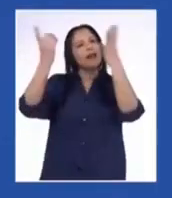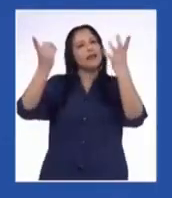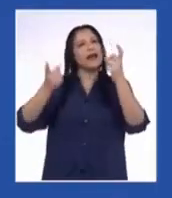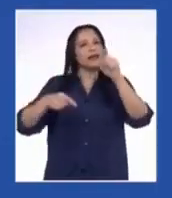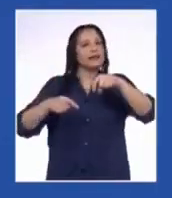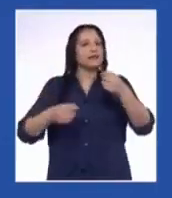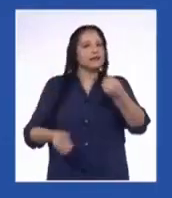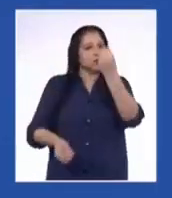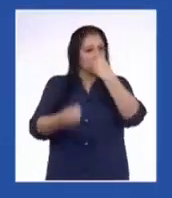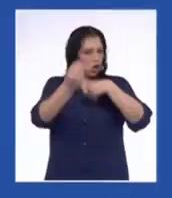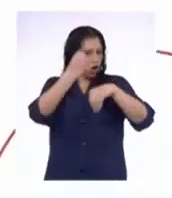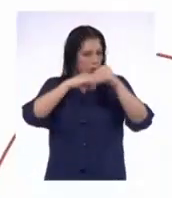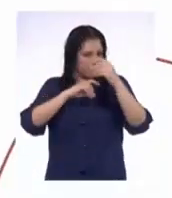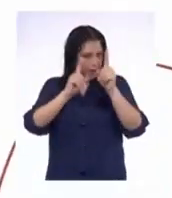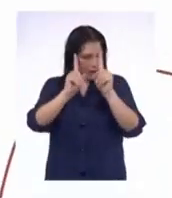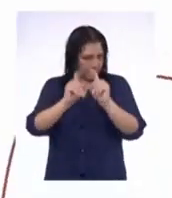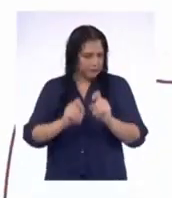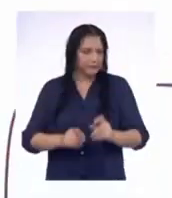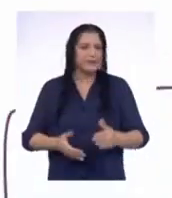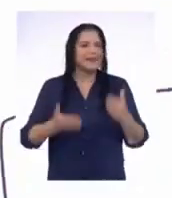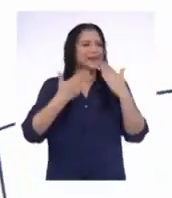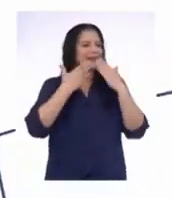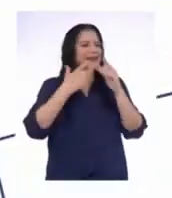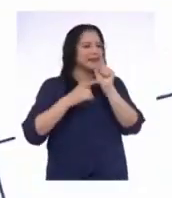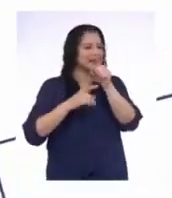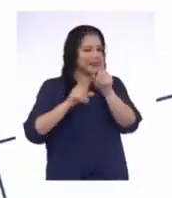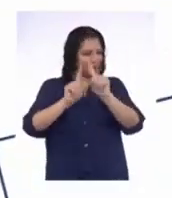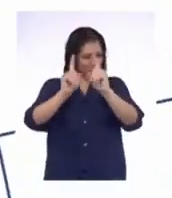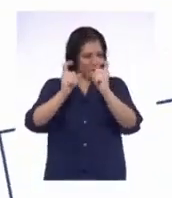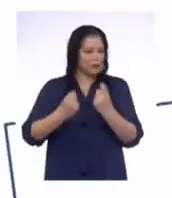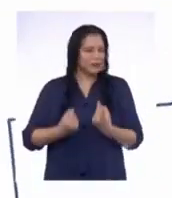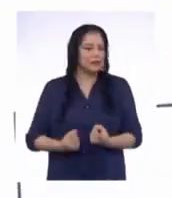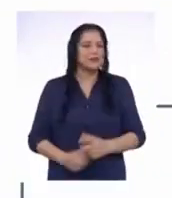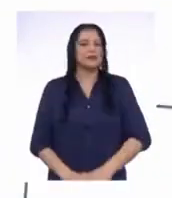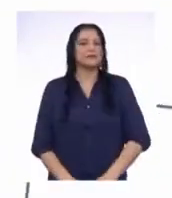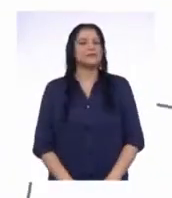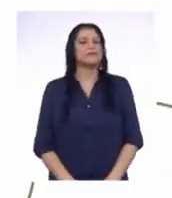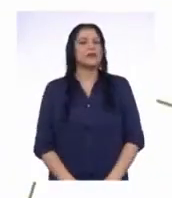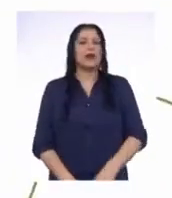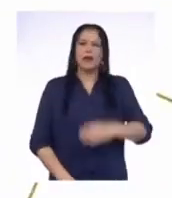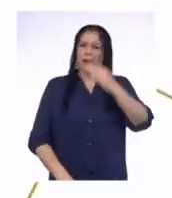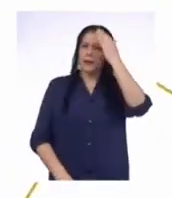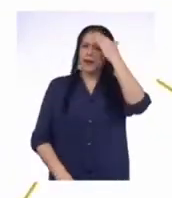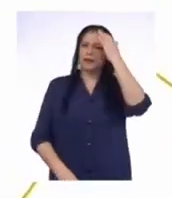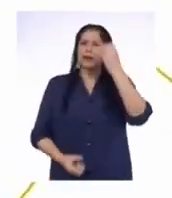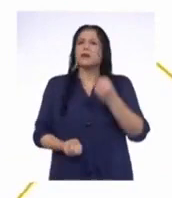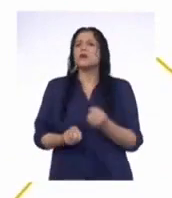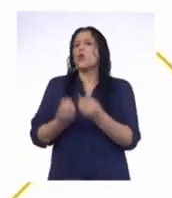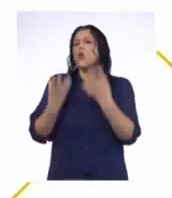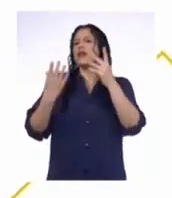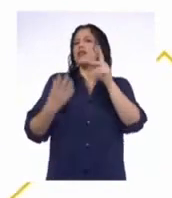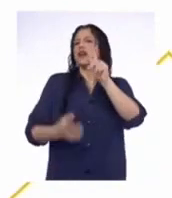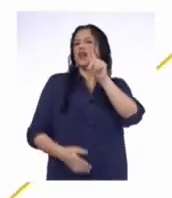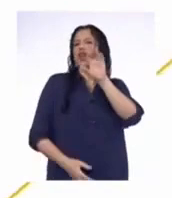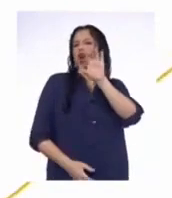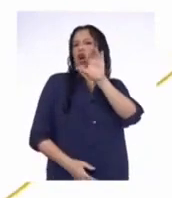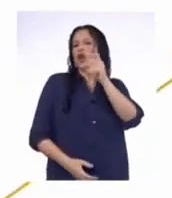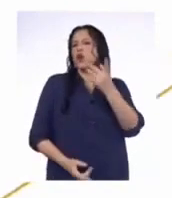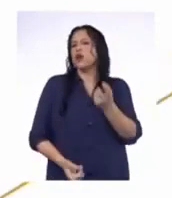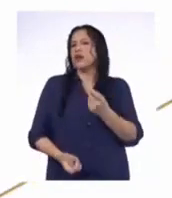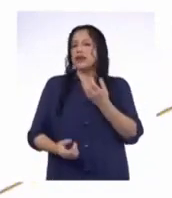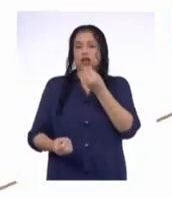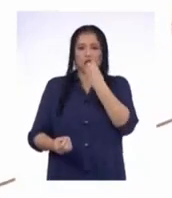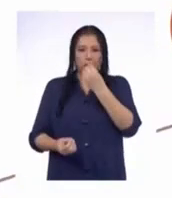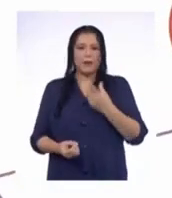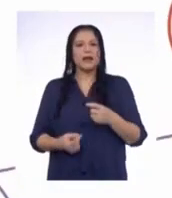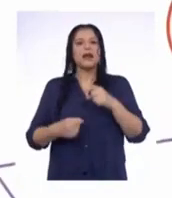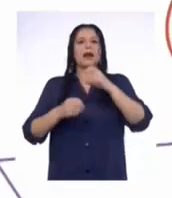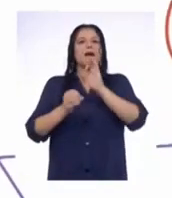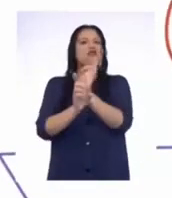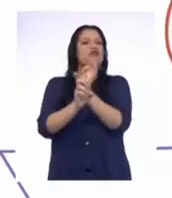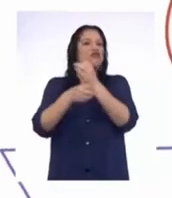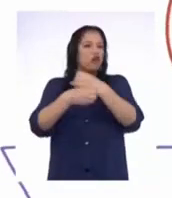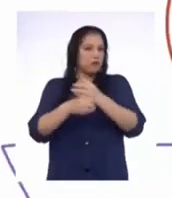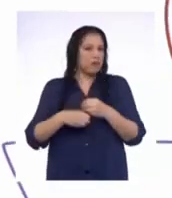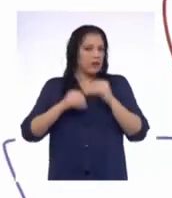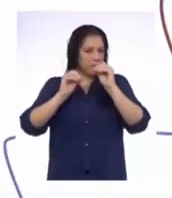organismo? Gracias por tu pregunta, Javier. Para saber cuánto, aplicamos la siguiente fórmula.